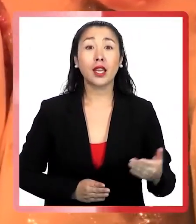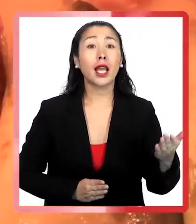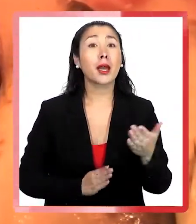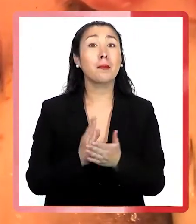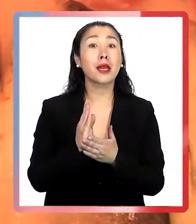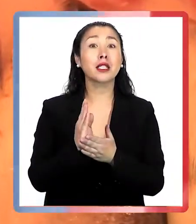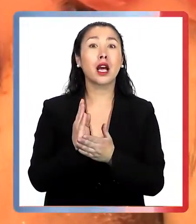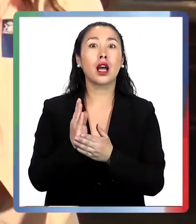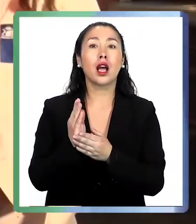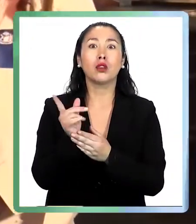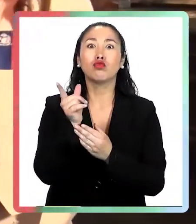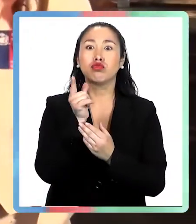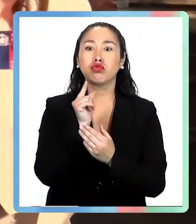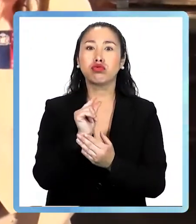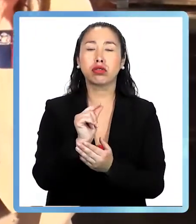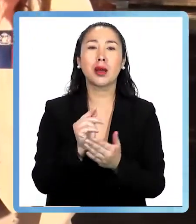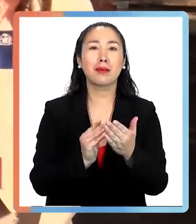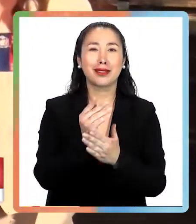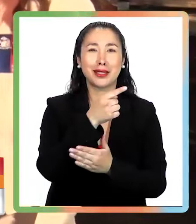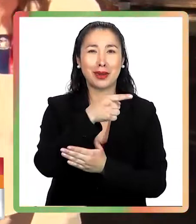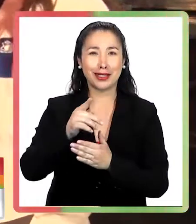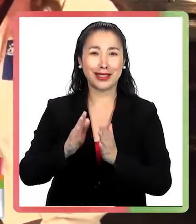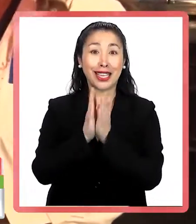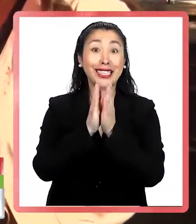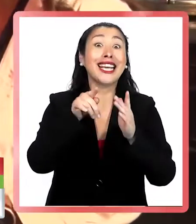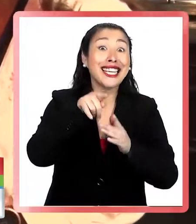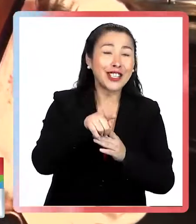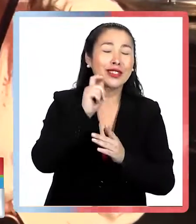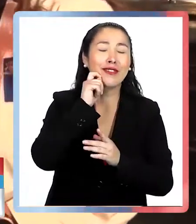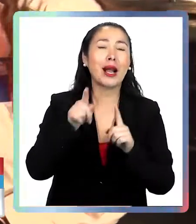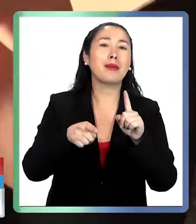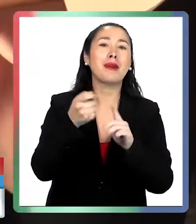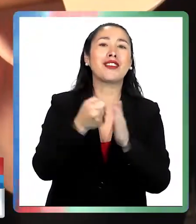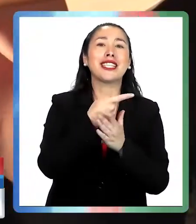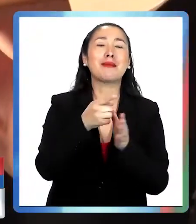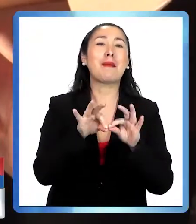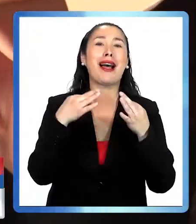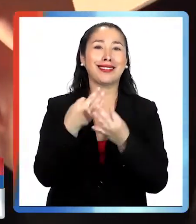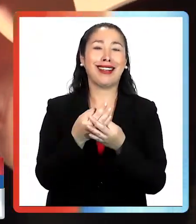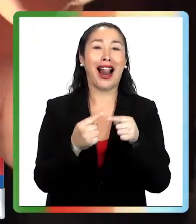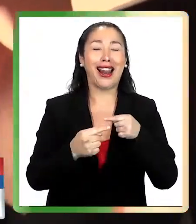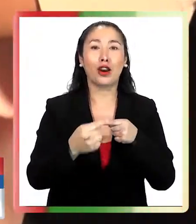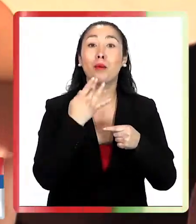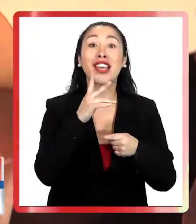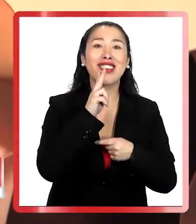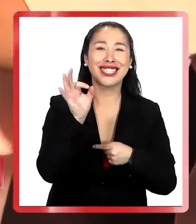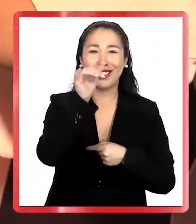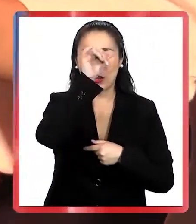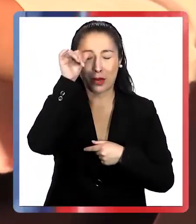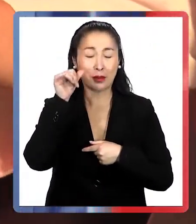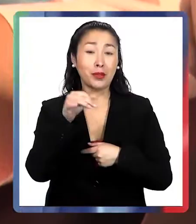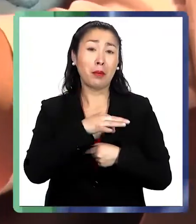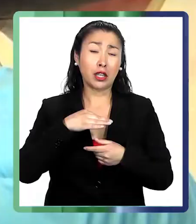Comienza la cuenta regresiva para Semana Santa y con ello el primer fin de semana largo de este 2022 en nuestro país. La Seremi de Salud, junto a su equipo